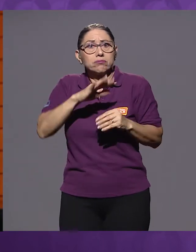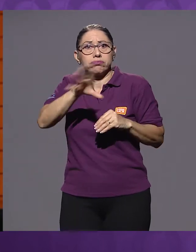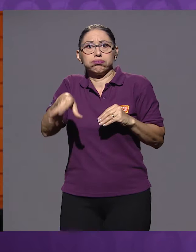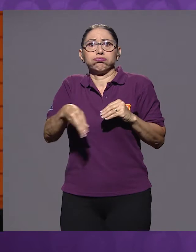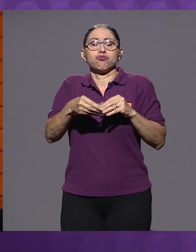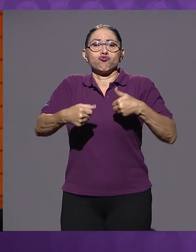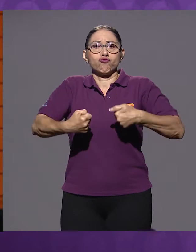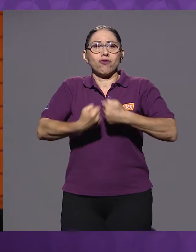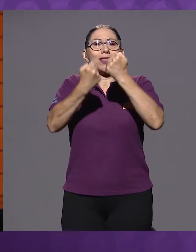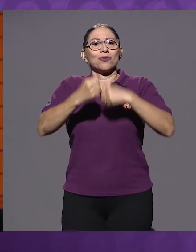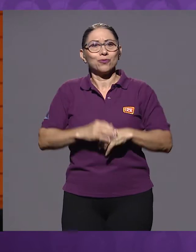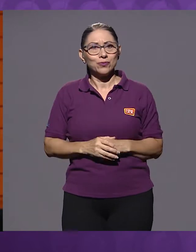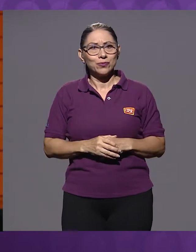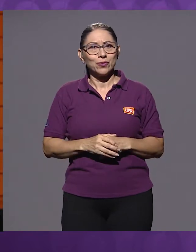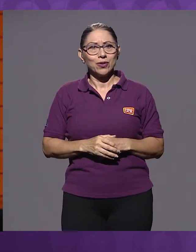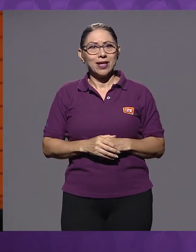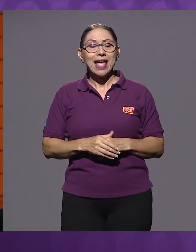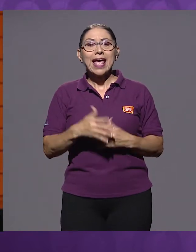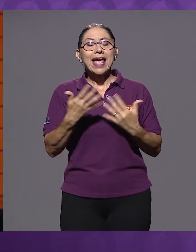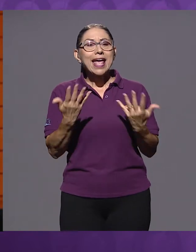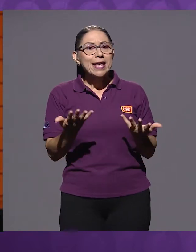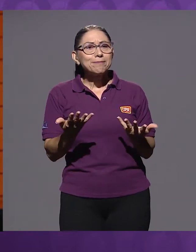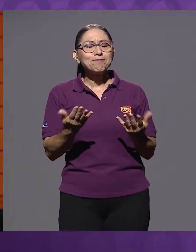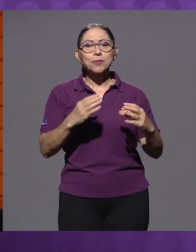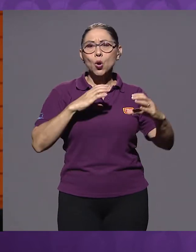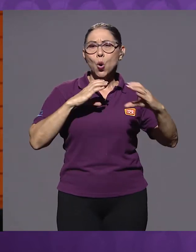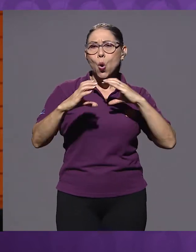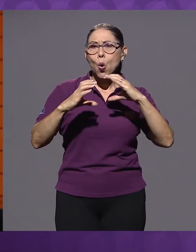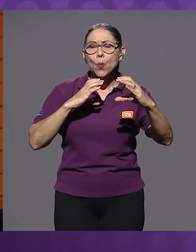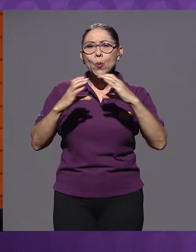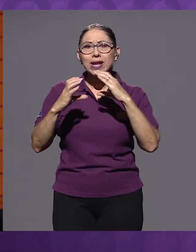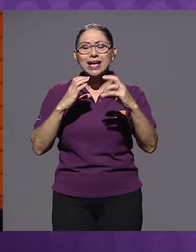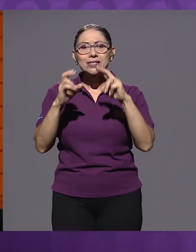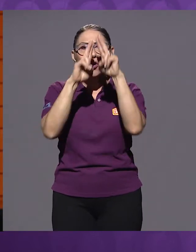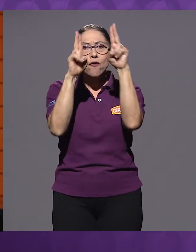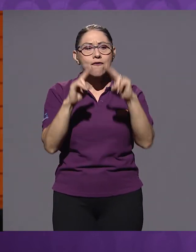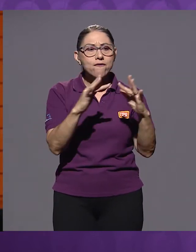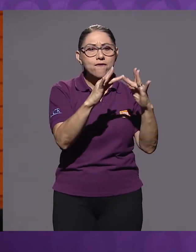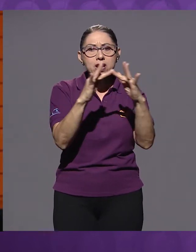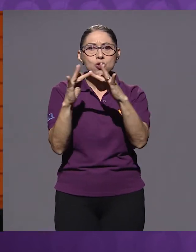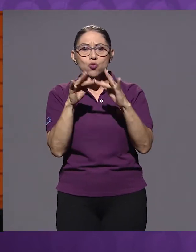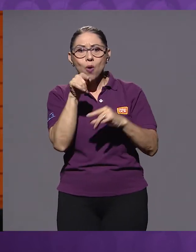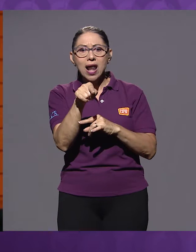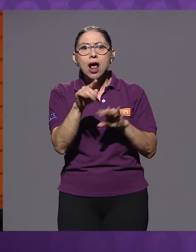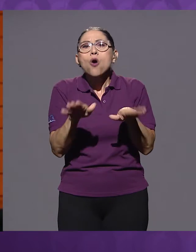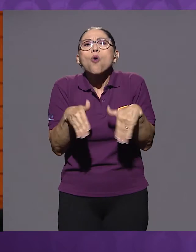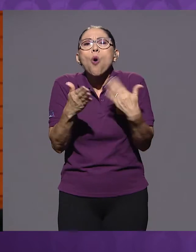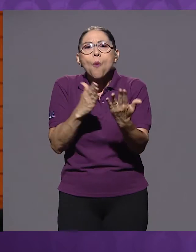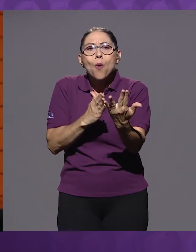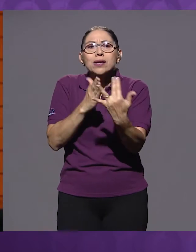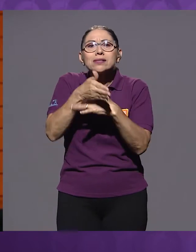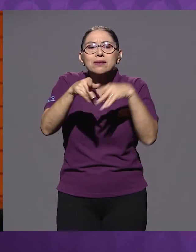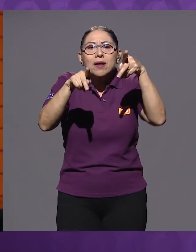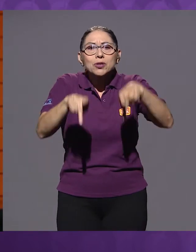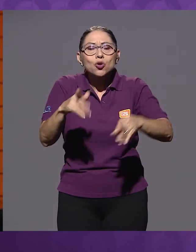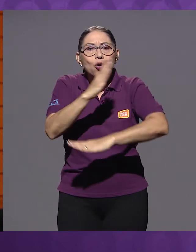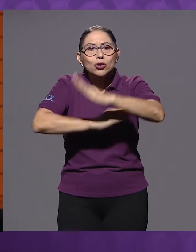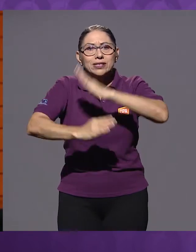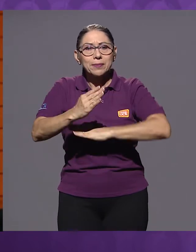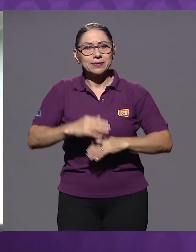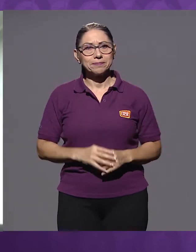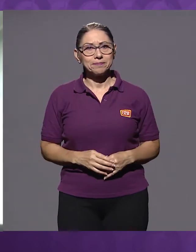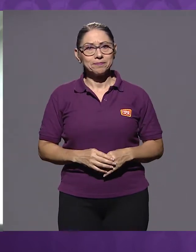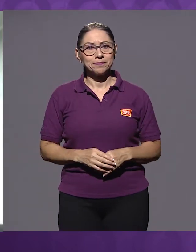reto que es cómo hacemos la comunicación virtual accesible para la población con